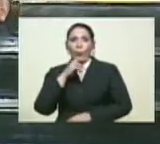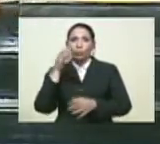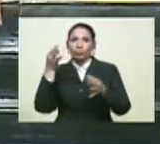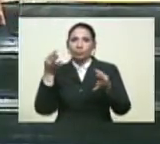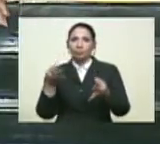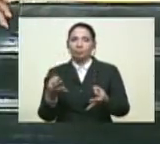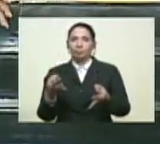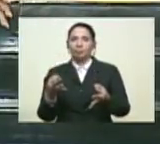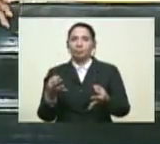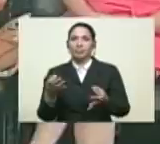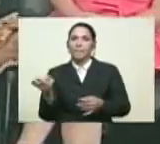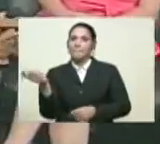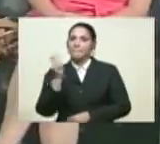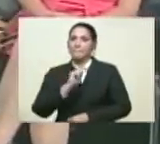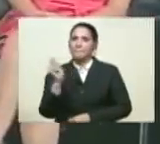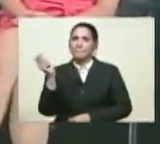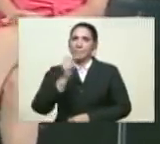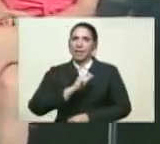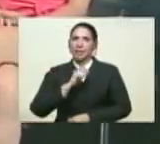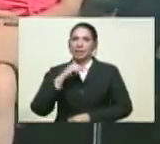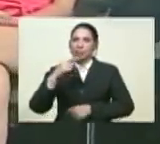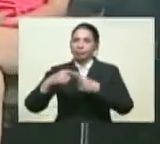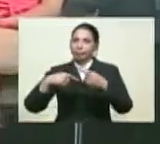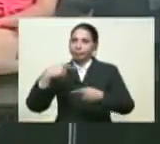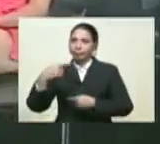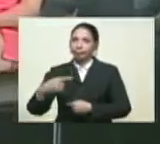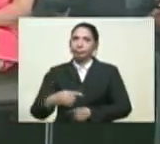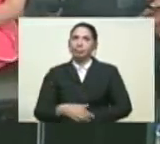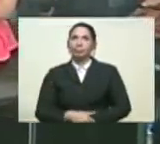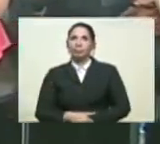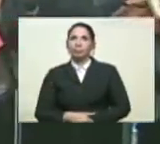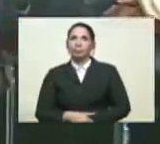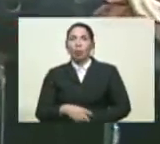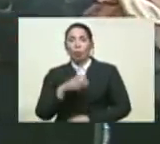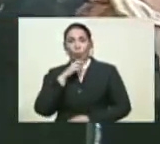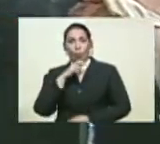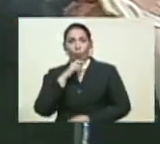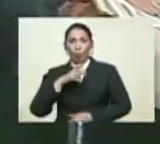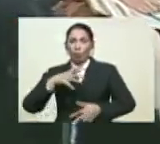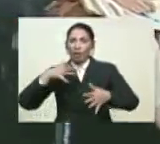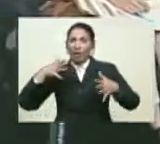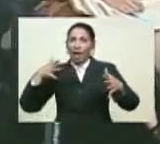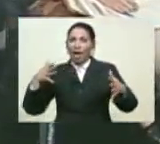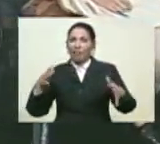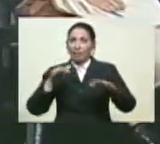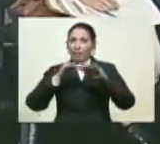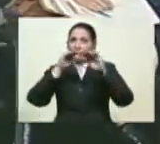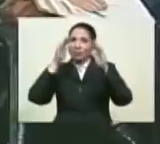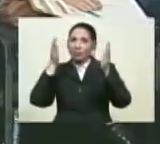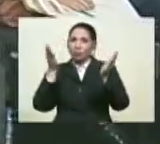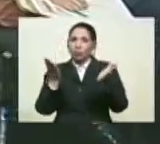meses que están por venir, de oro más grande de este mundo.